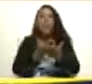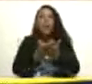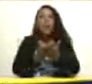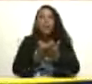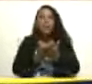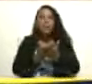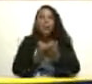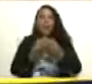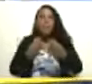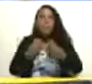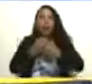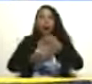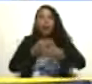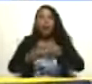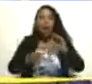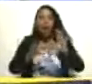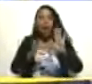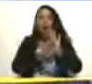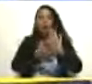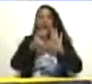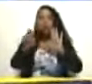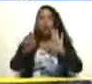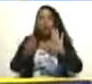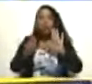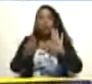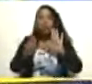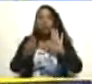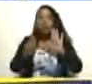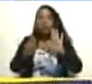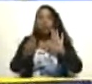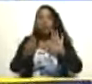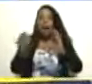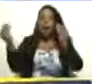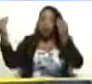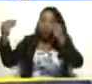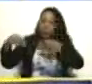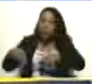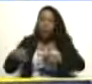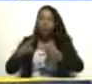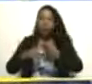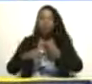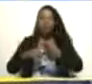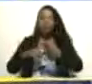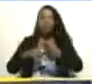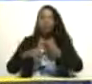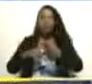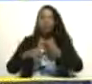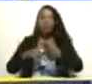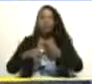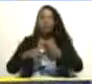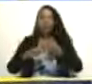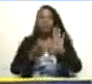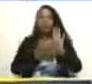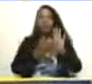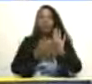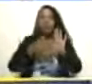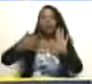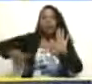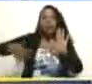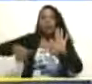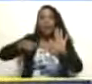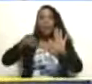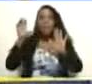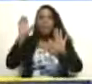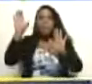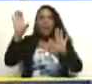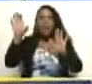para elaborar esta constitución. Desde tratados de facultades de derecho del país, de